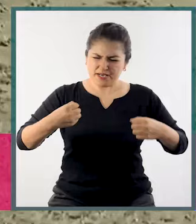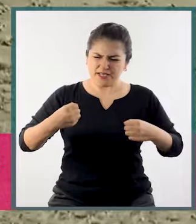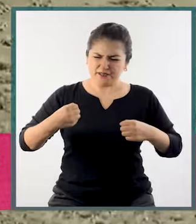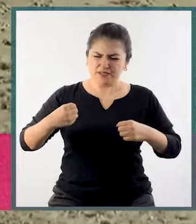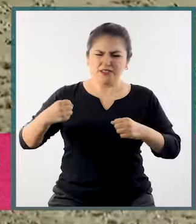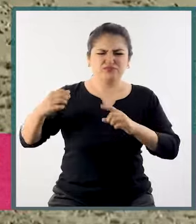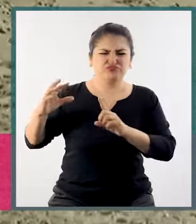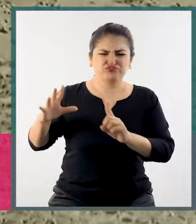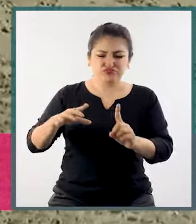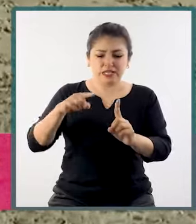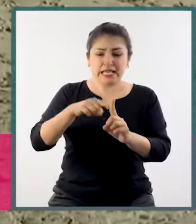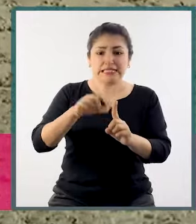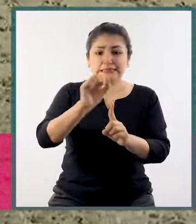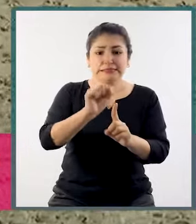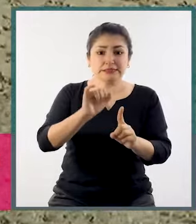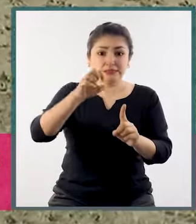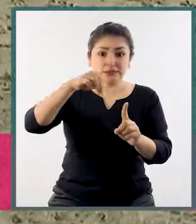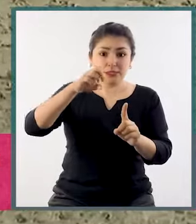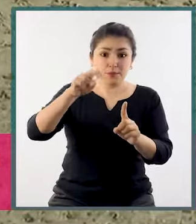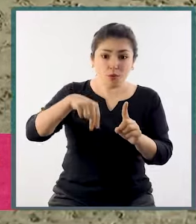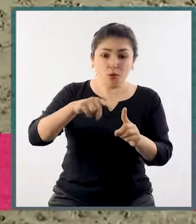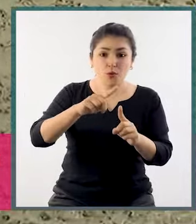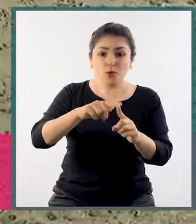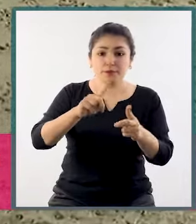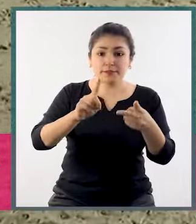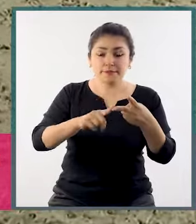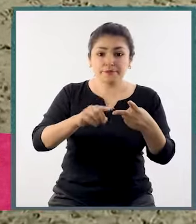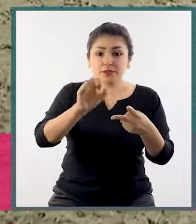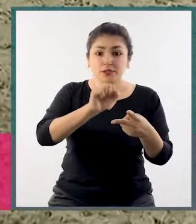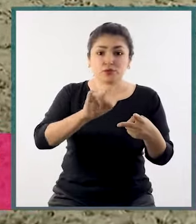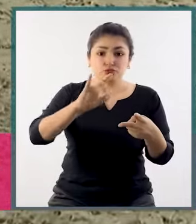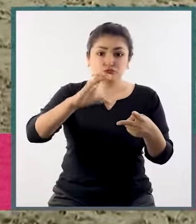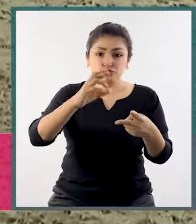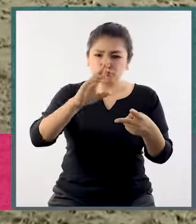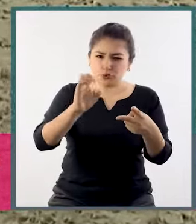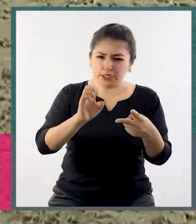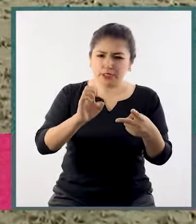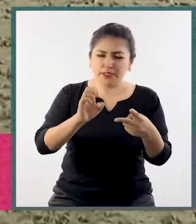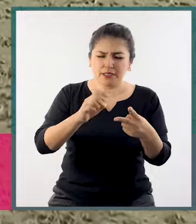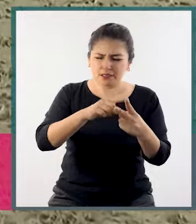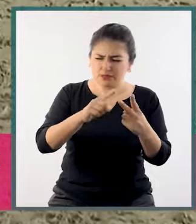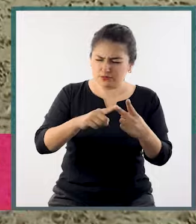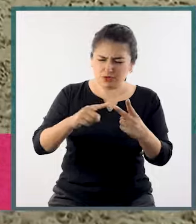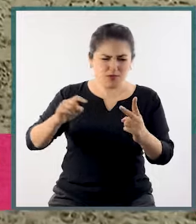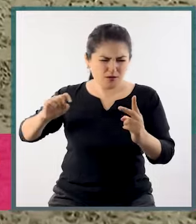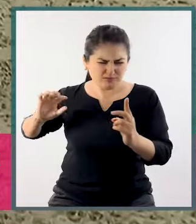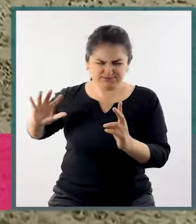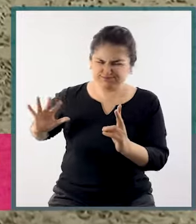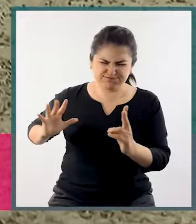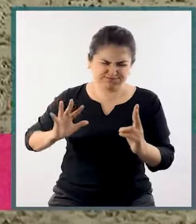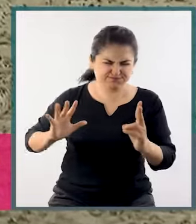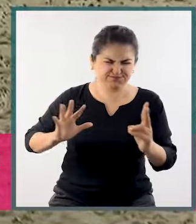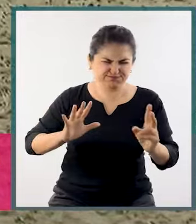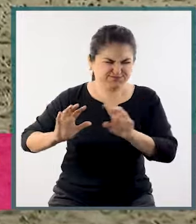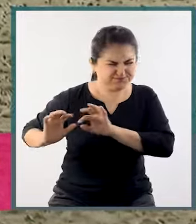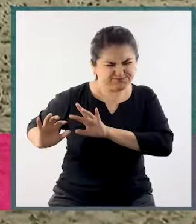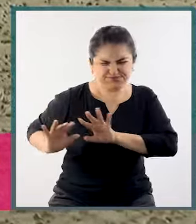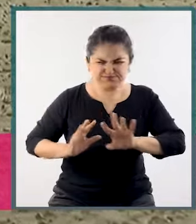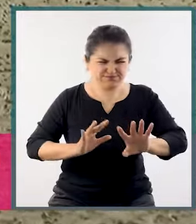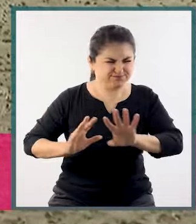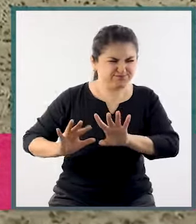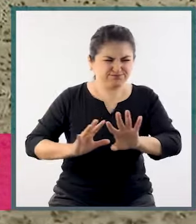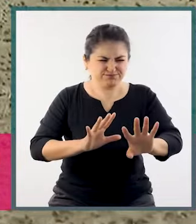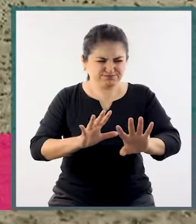por líderes como Simón Bolívar, como Antonio José de Sucre, demostraron que la lucha de la libertad